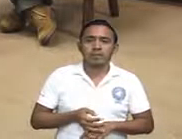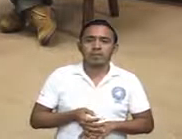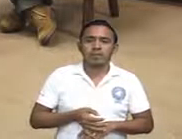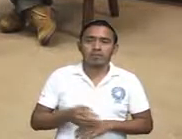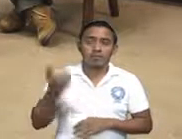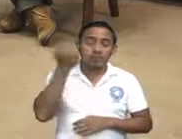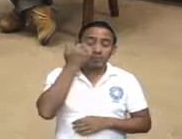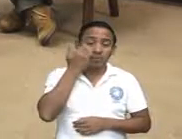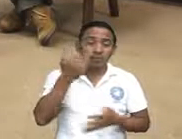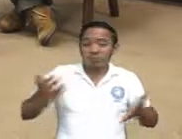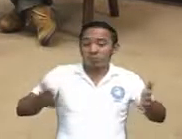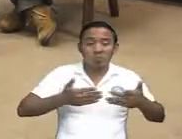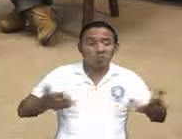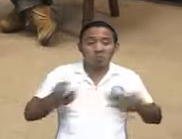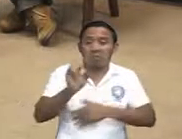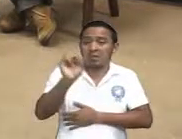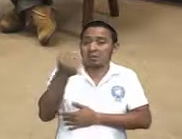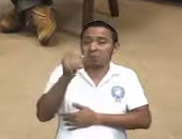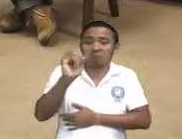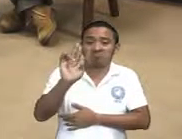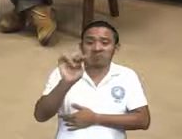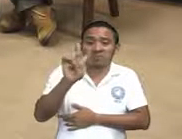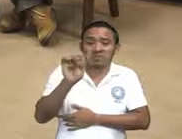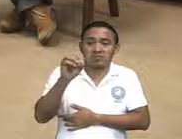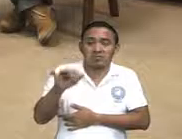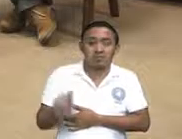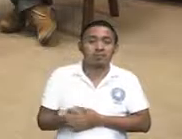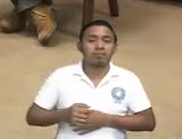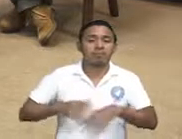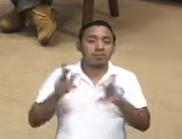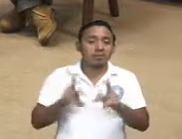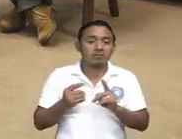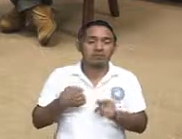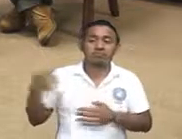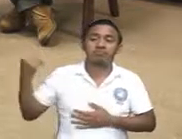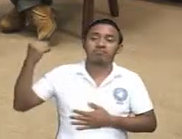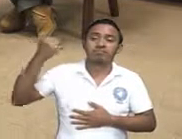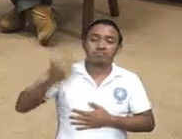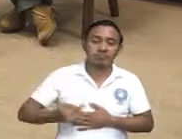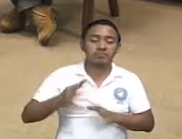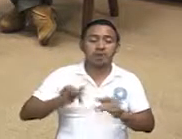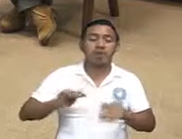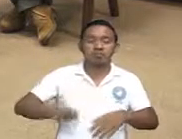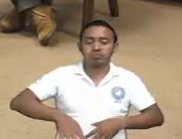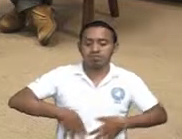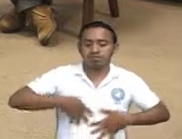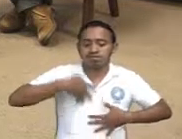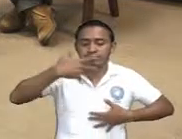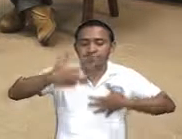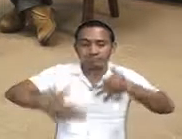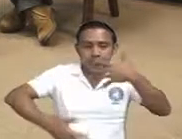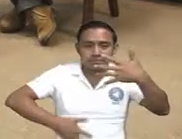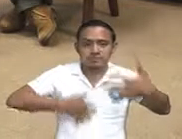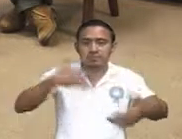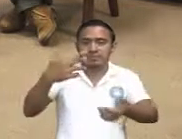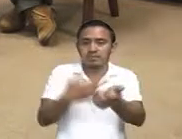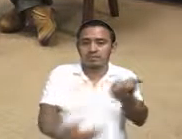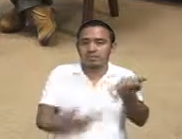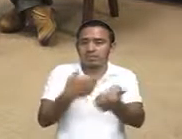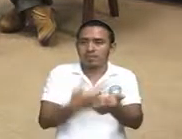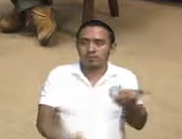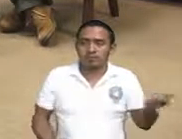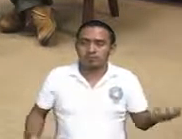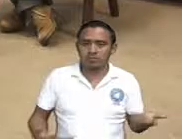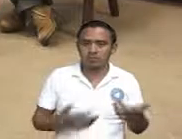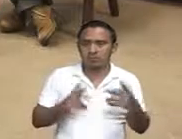una enfermedad sintomática, generalmente las personas llegan cuando están vomitando sangre. Las personas que